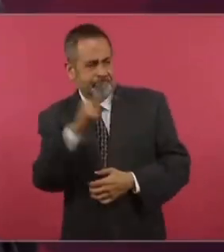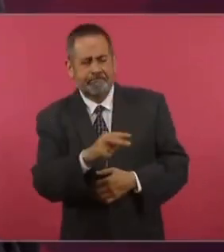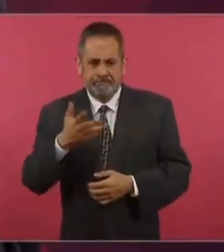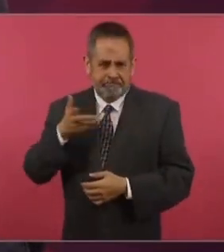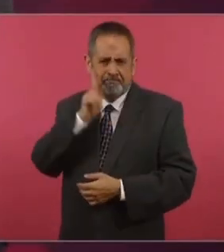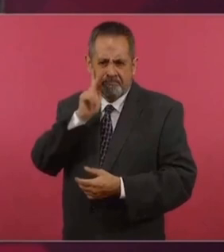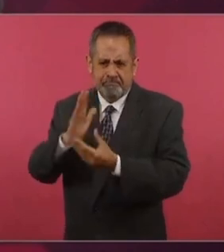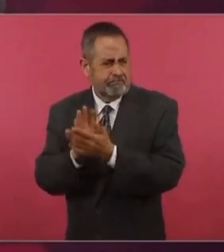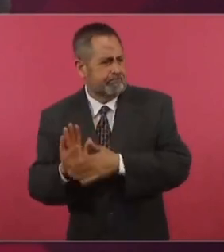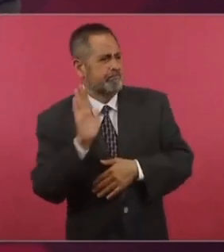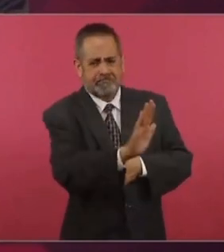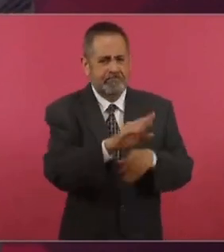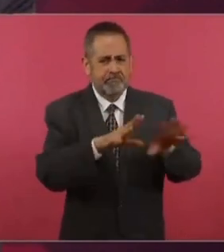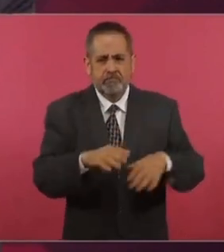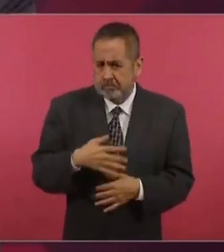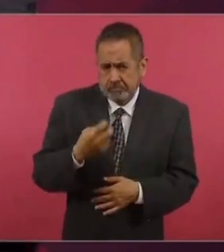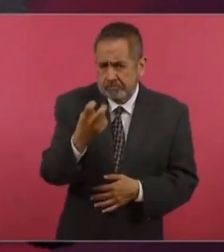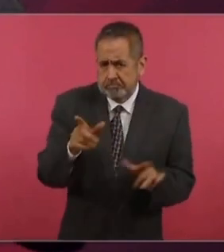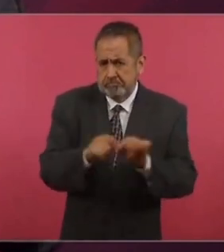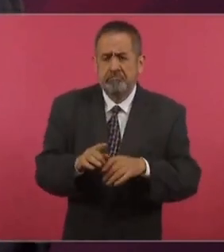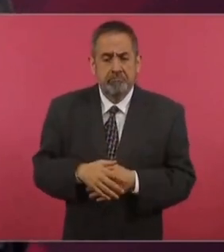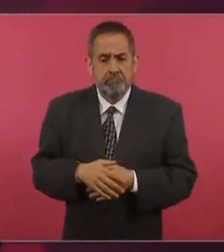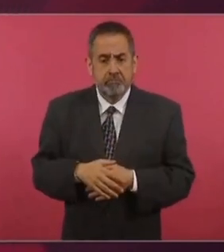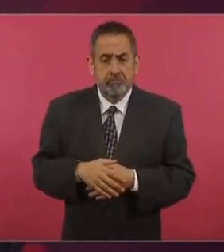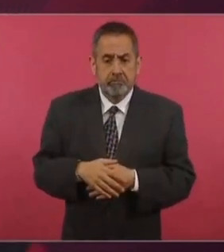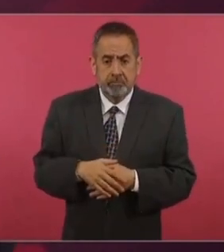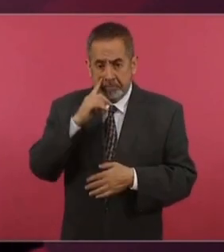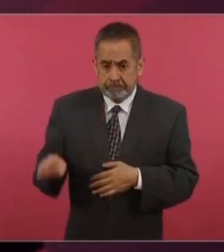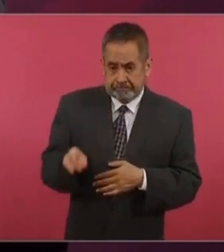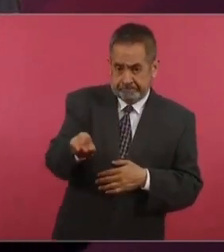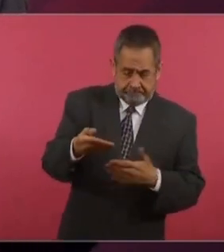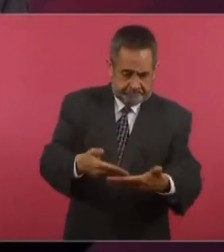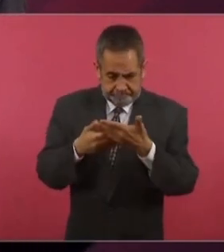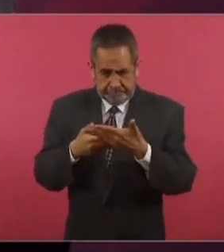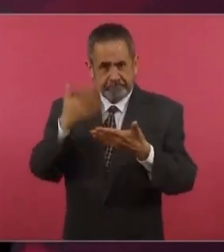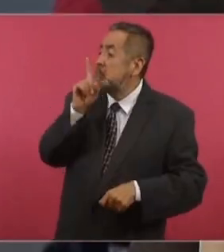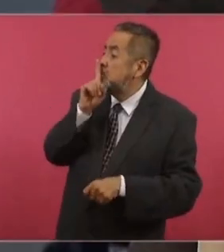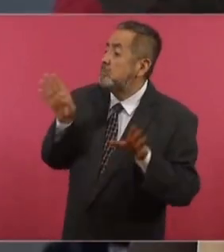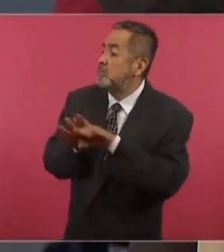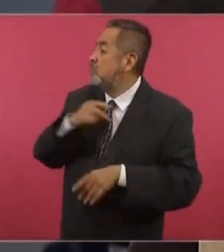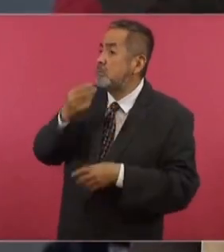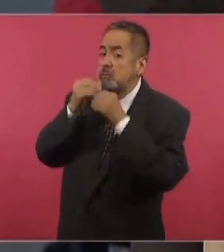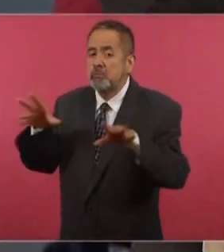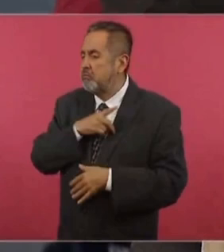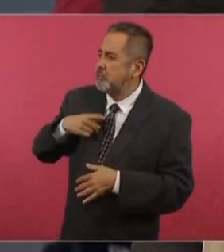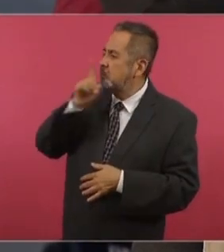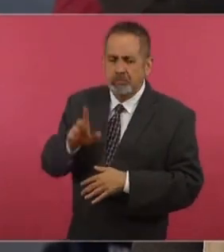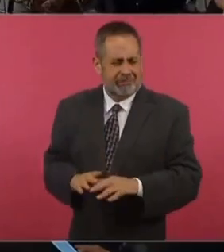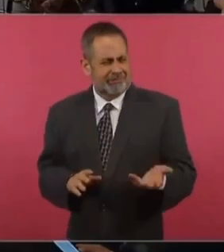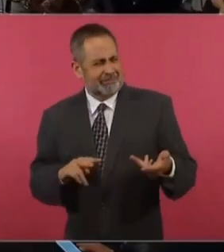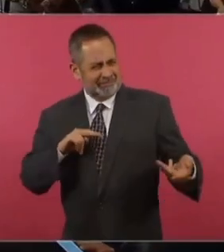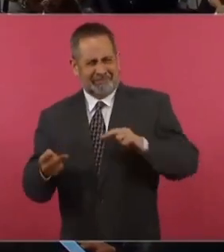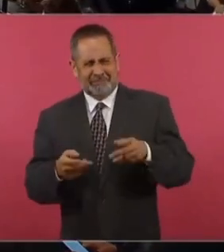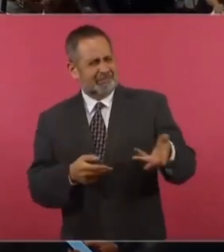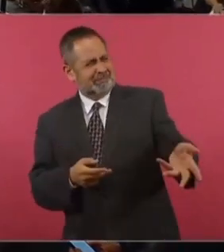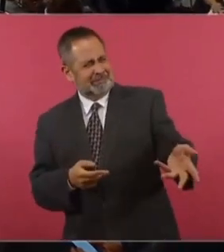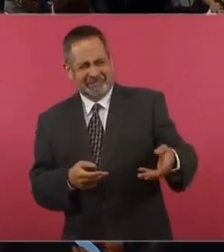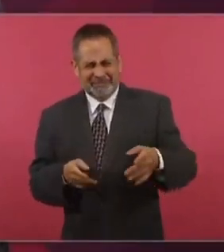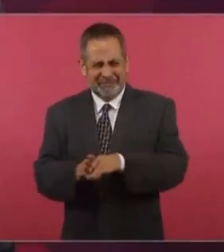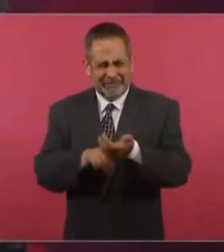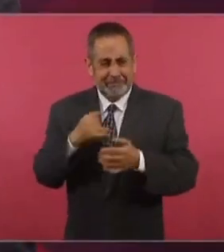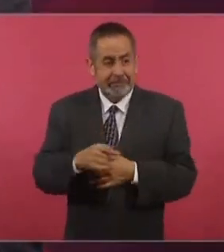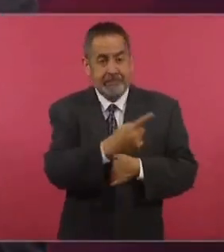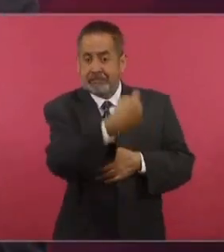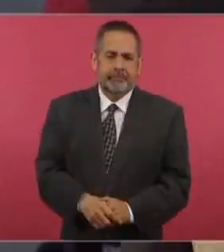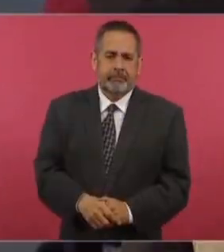pruebas. Y ahora lo que hice fue eso. Llegaron aquí y me dijeron, miren, la señora Xochitl. Es el mundo al revés. Ahora resulta